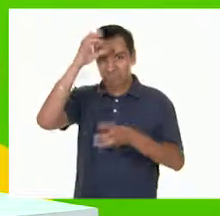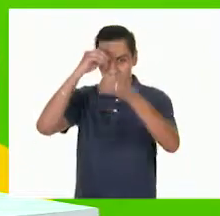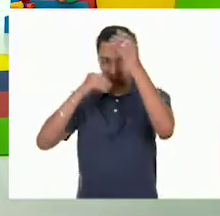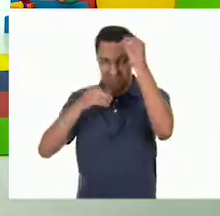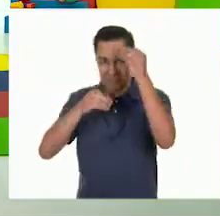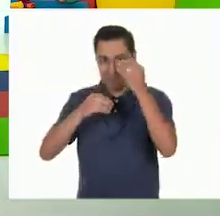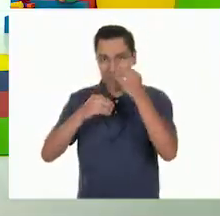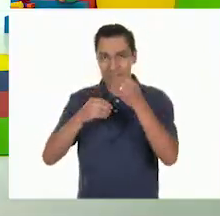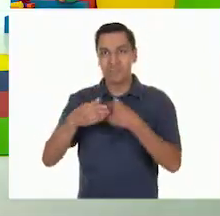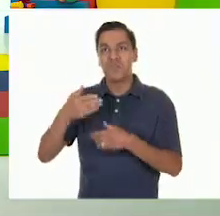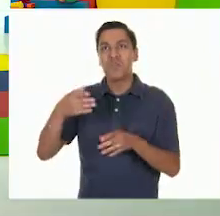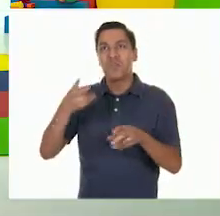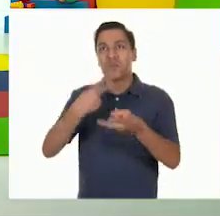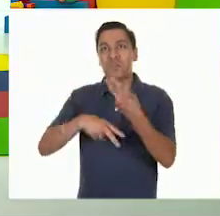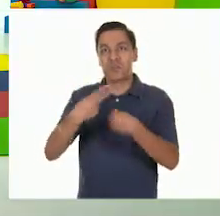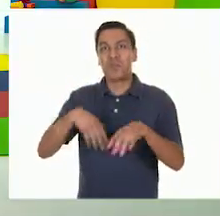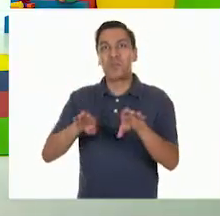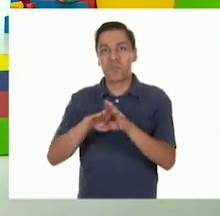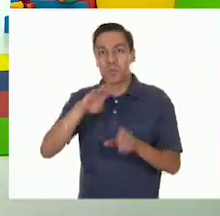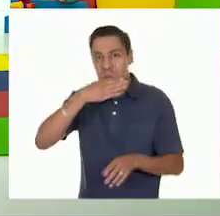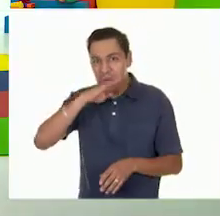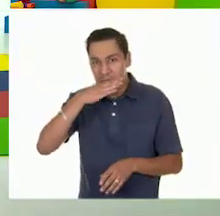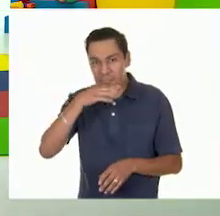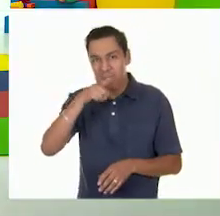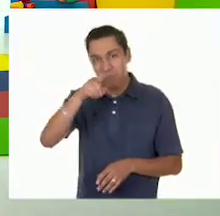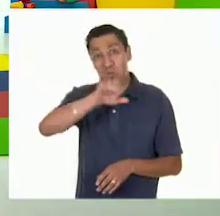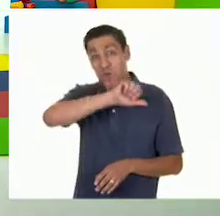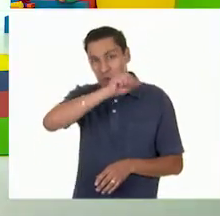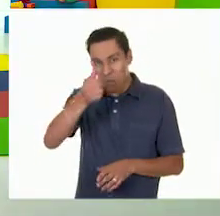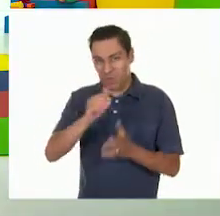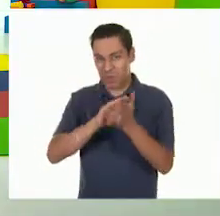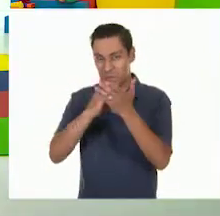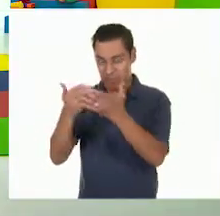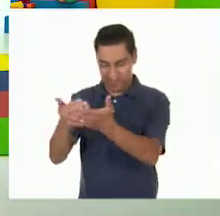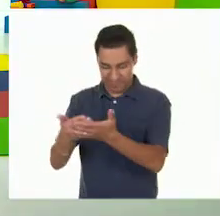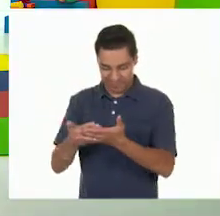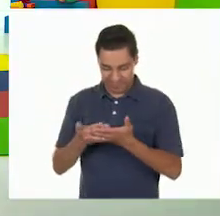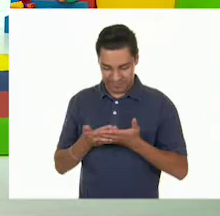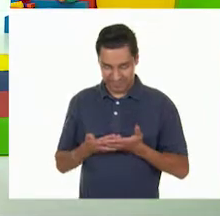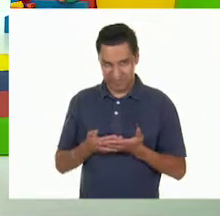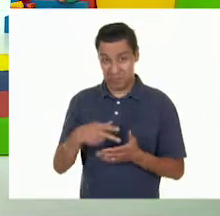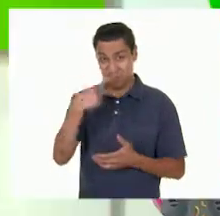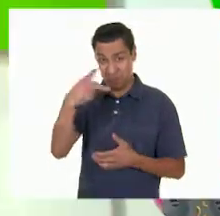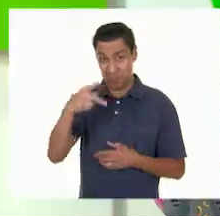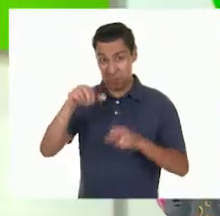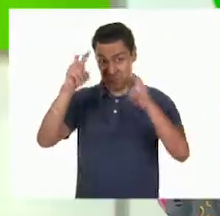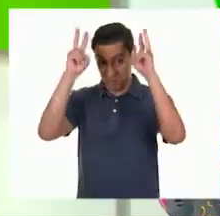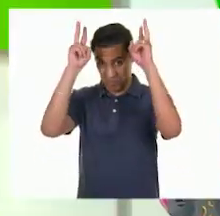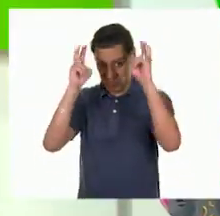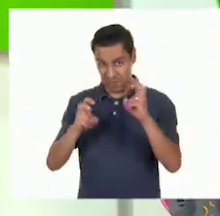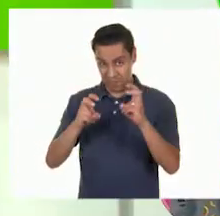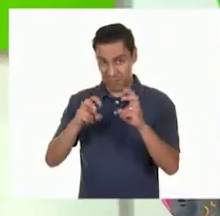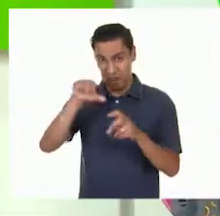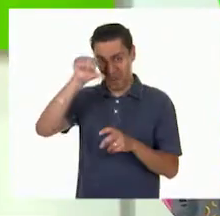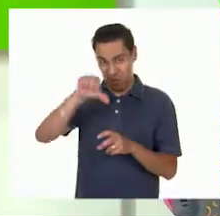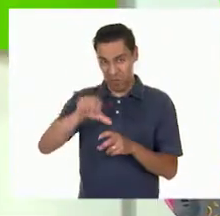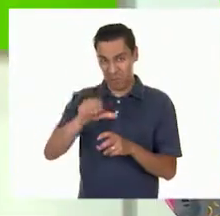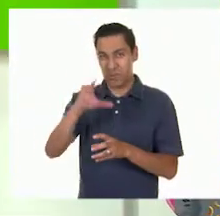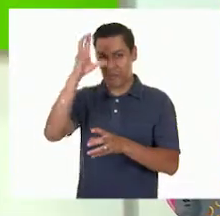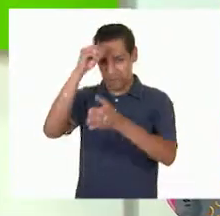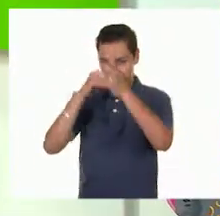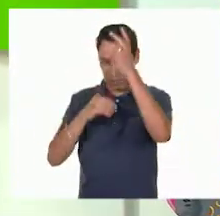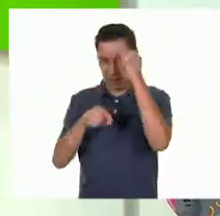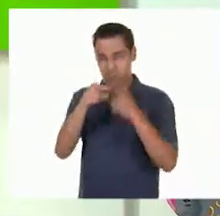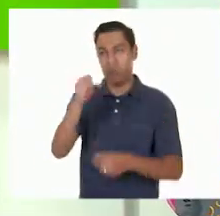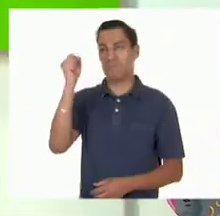si te es posible consulta a otros libros y comenta el tema de hoy con tu familia y si tienes la fortuna